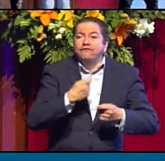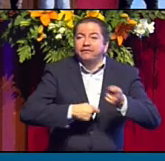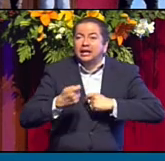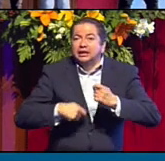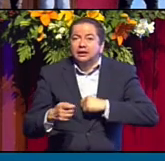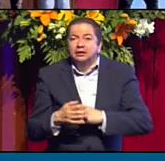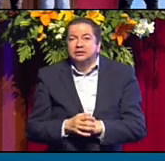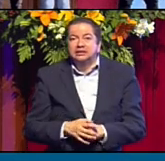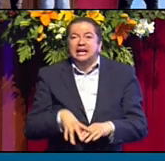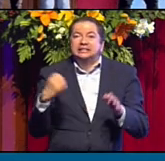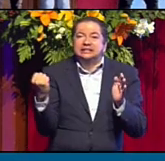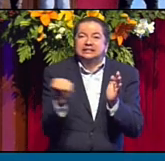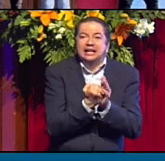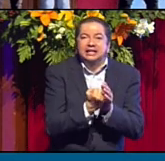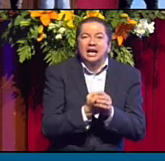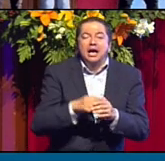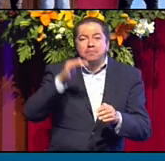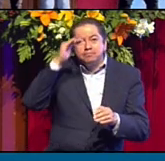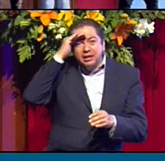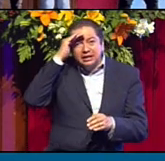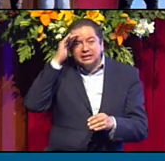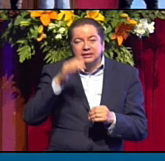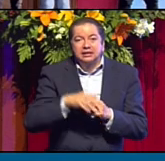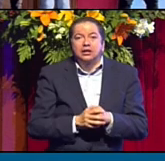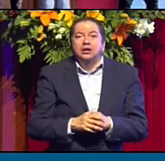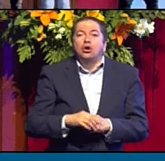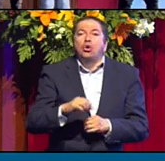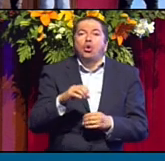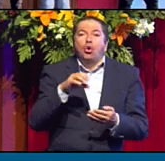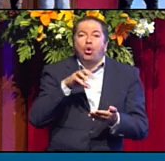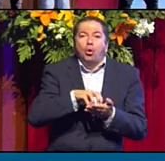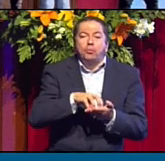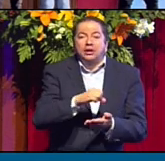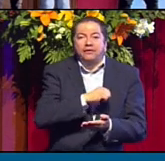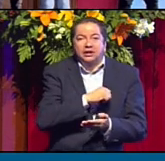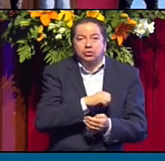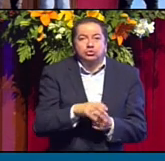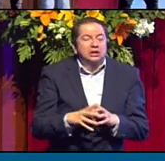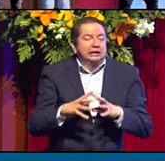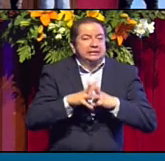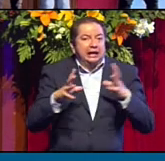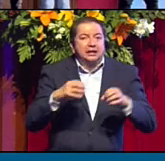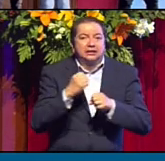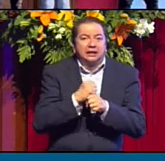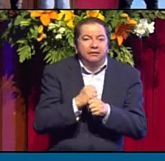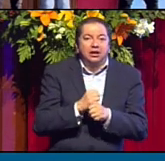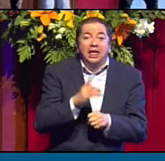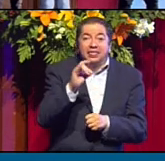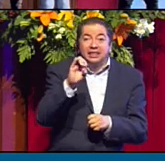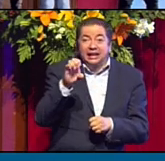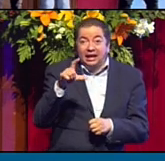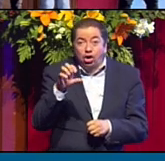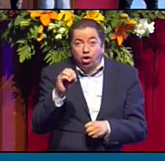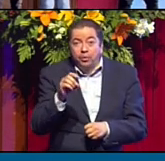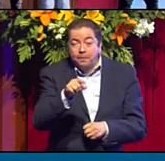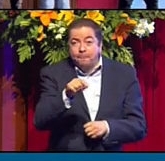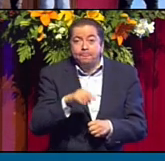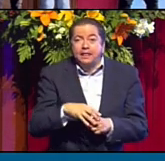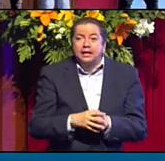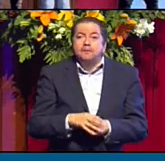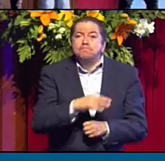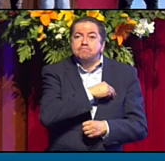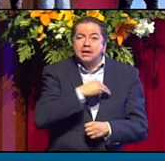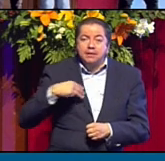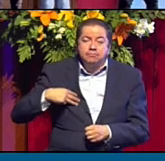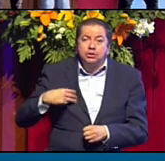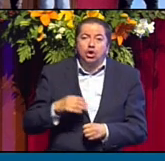de experiencia hídrica de la comuna de Vicuña. Bueno, un tremendo trabajo. Aquí tenemos a Diego, que es miembro